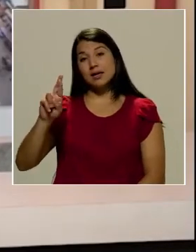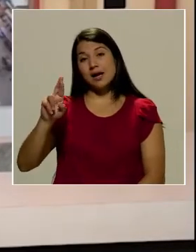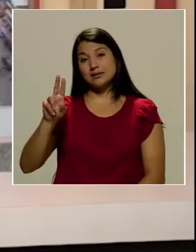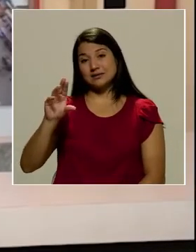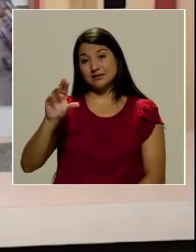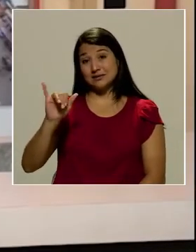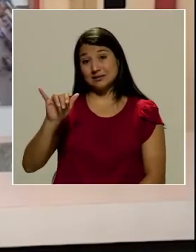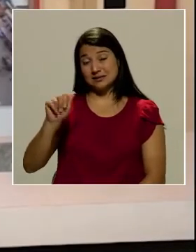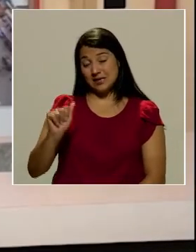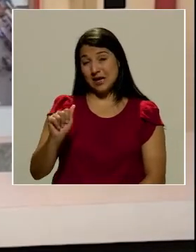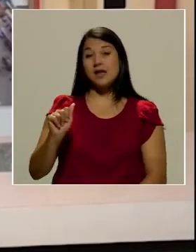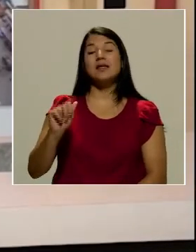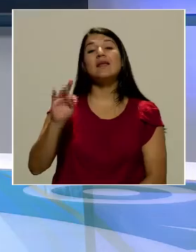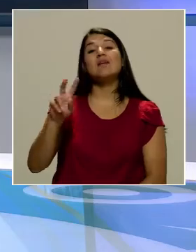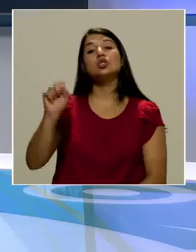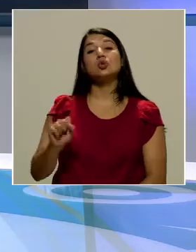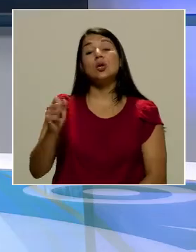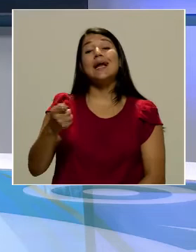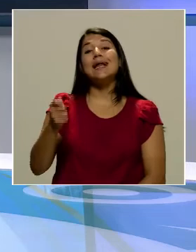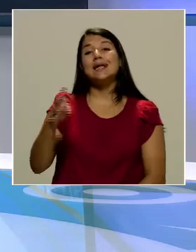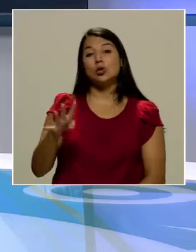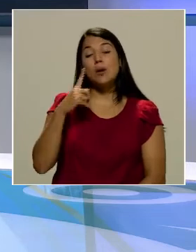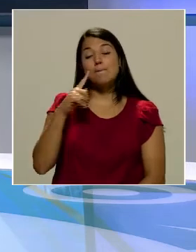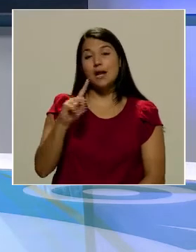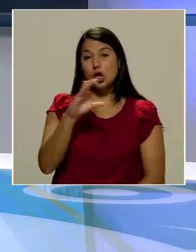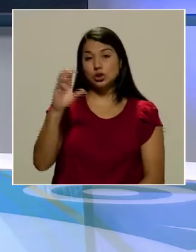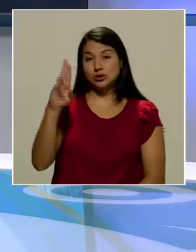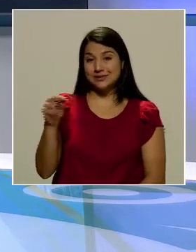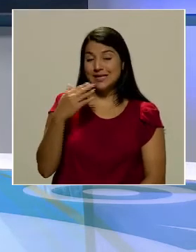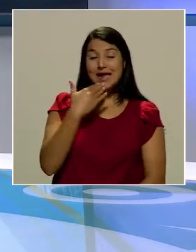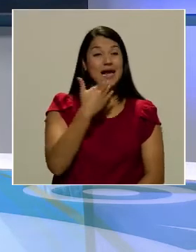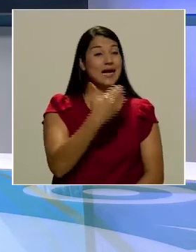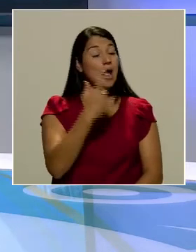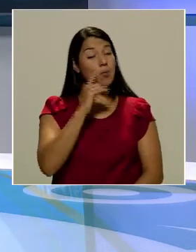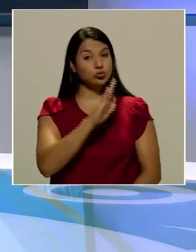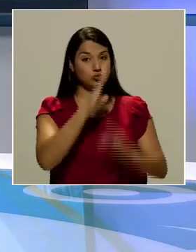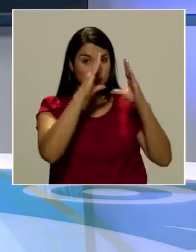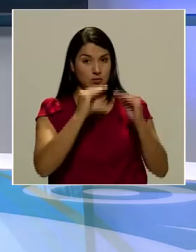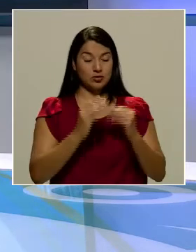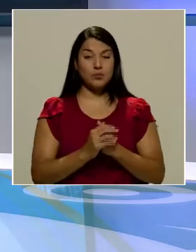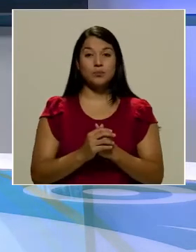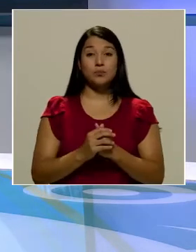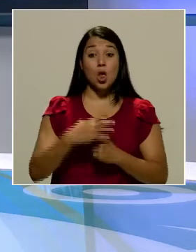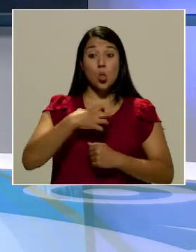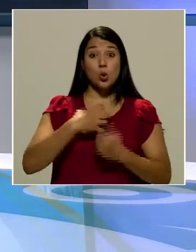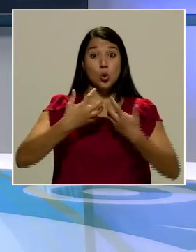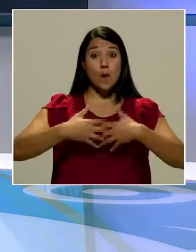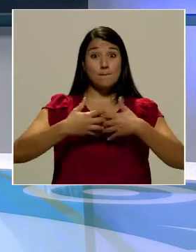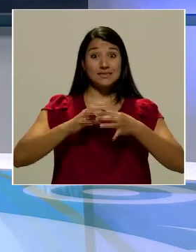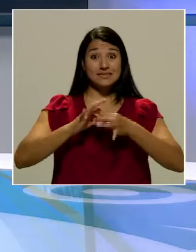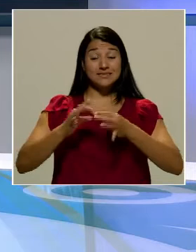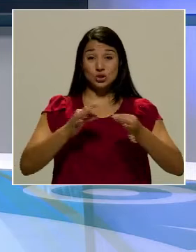para Costa Rica Noticias. Muchas gracias a Johan García por este reporte. Los empresarios turísticos